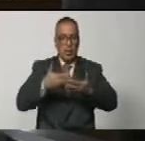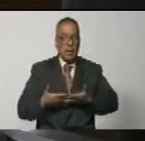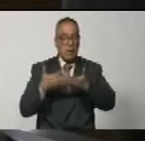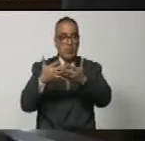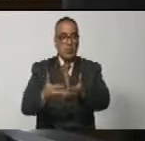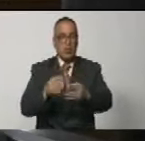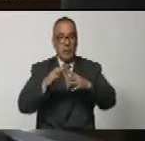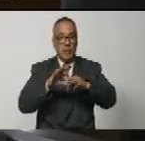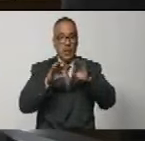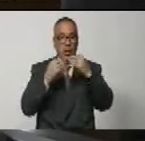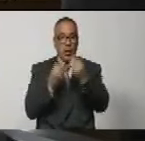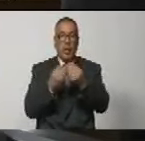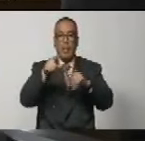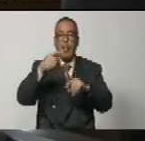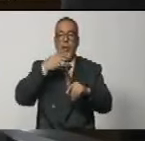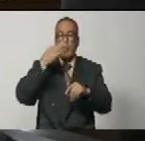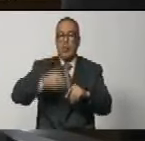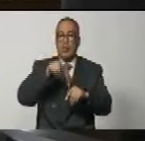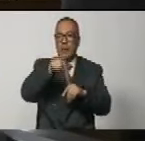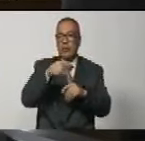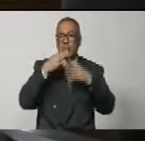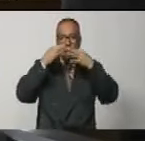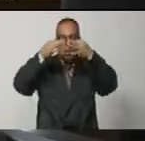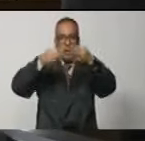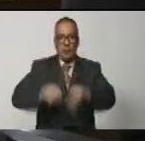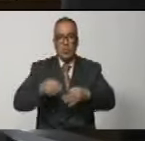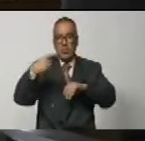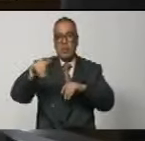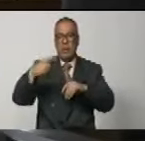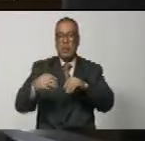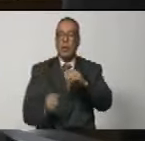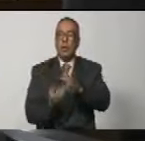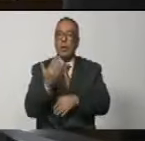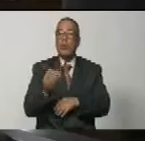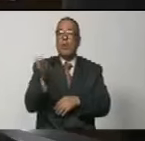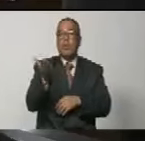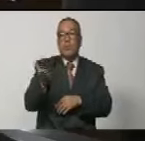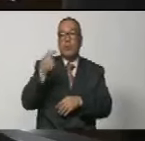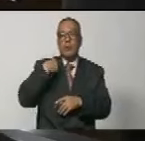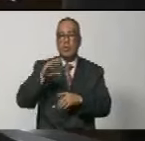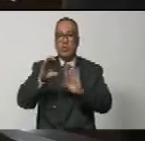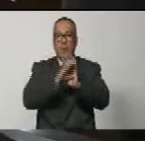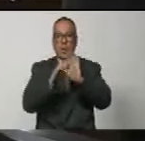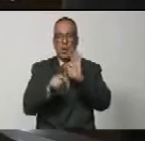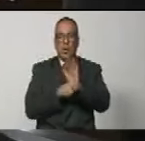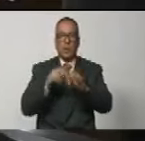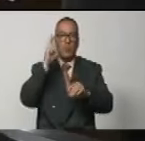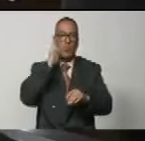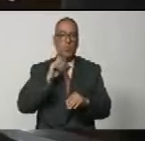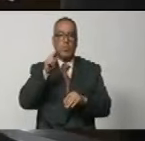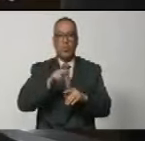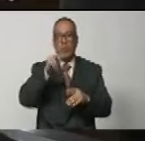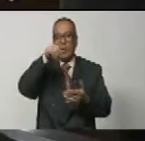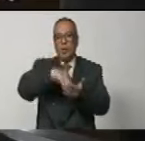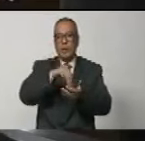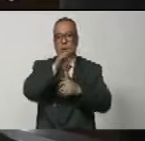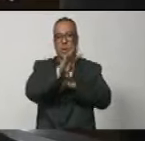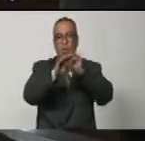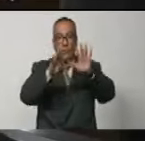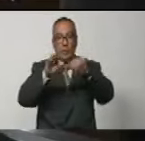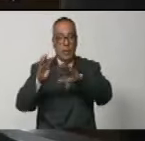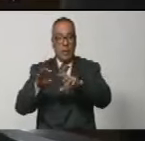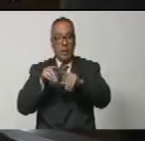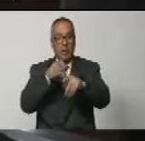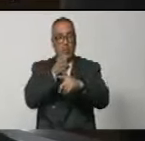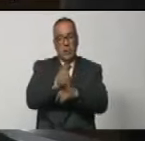el carácter orgánico porque desde allí garantizamos los derechos fundamentales de la Constitución Bolivariana del año 99,